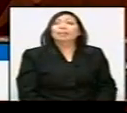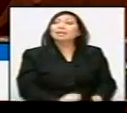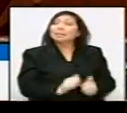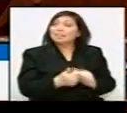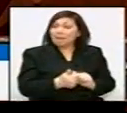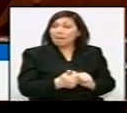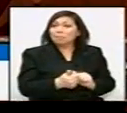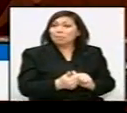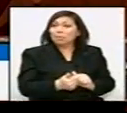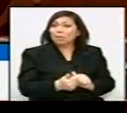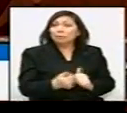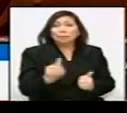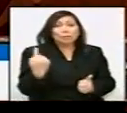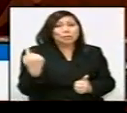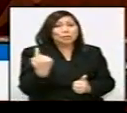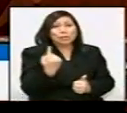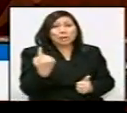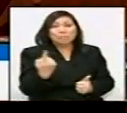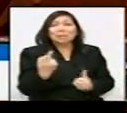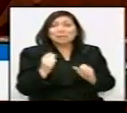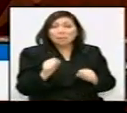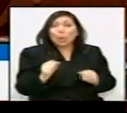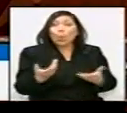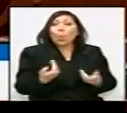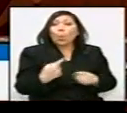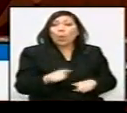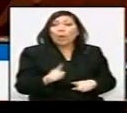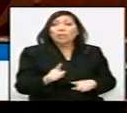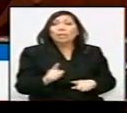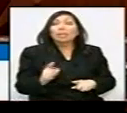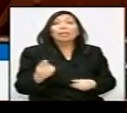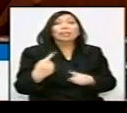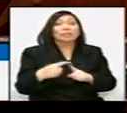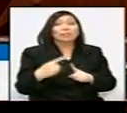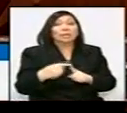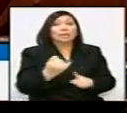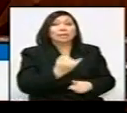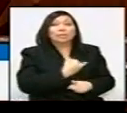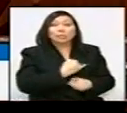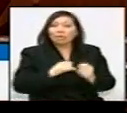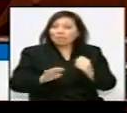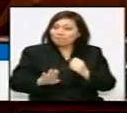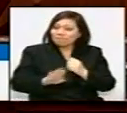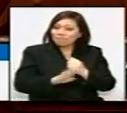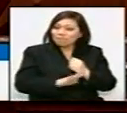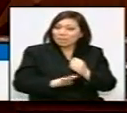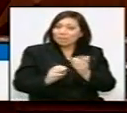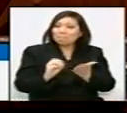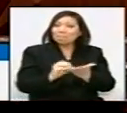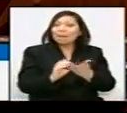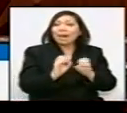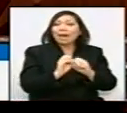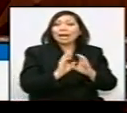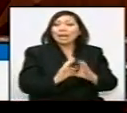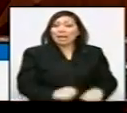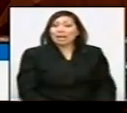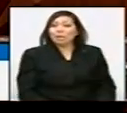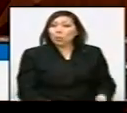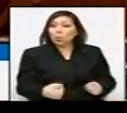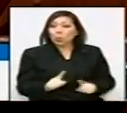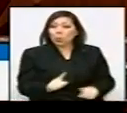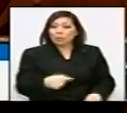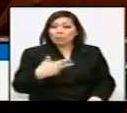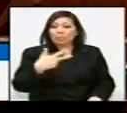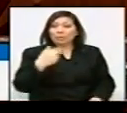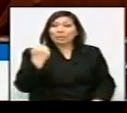Reforma que solo habremos hecho realidad cuando nuestras instituciones sean sólidas y transparentes, y cuando los